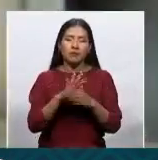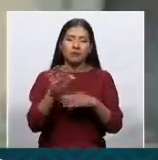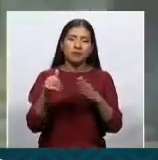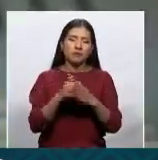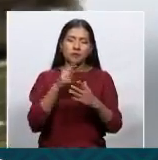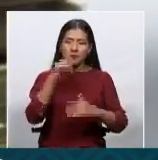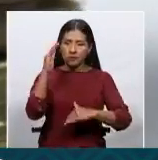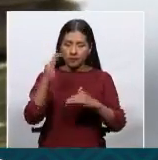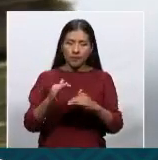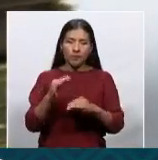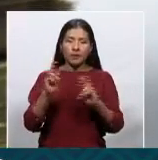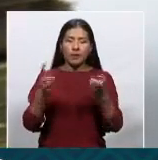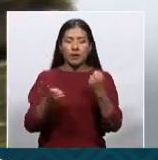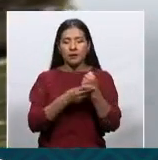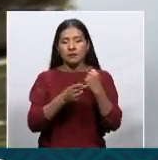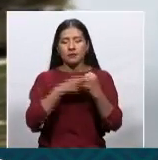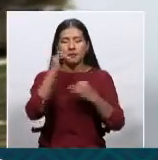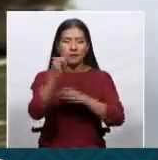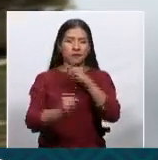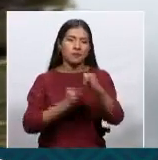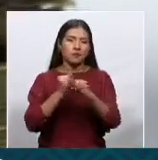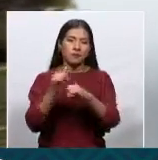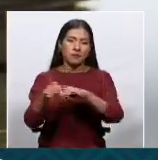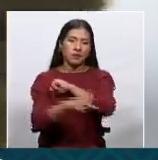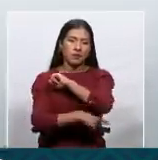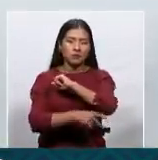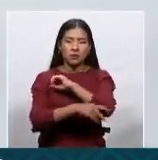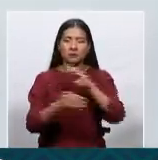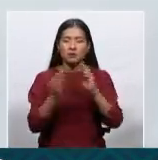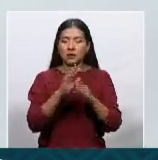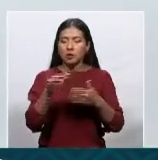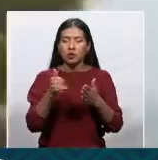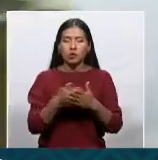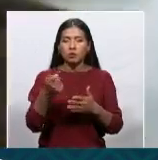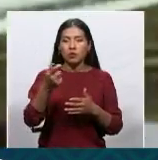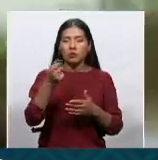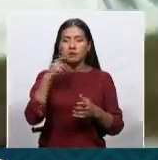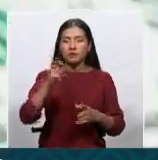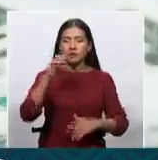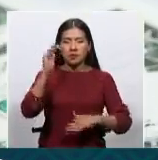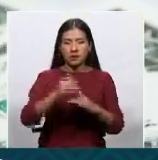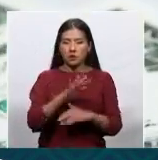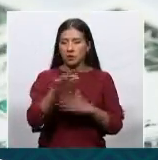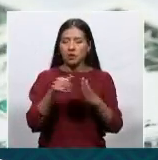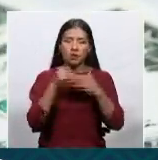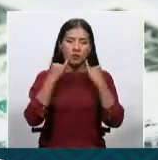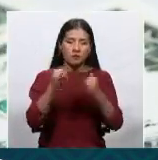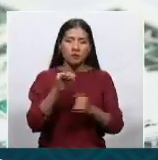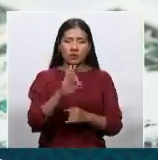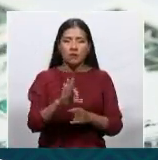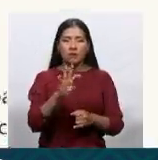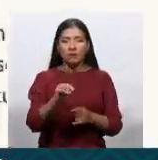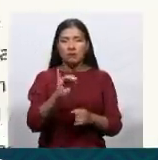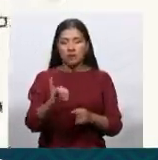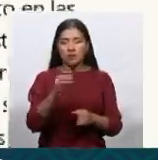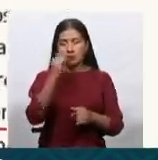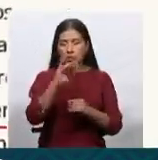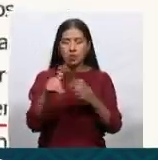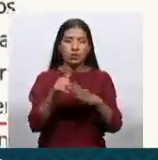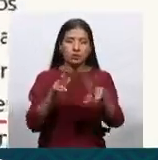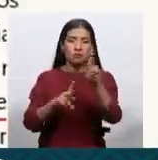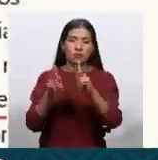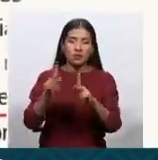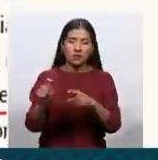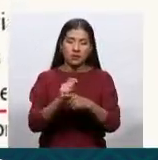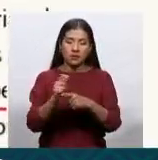reservas internacionales del país, además de comprometer a Bolivia a devaluar la moneda, hecho que fue informado por el FMI al decir: el personal técnico